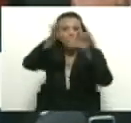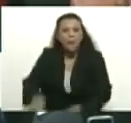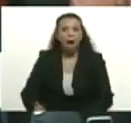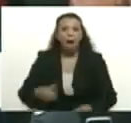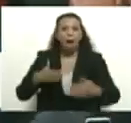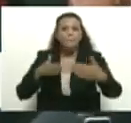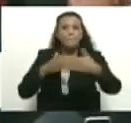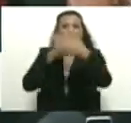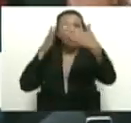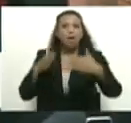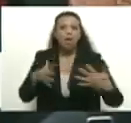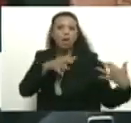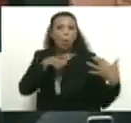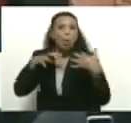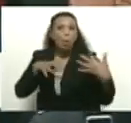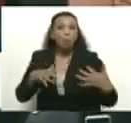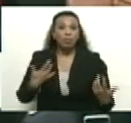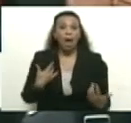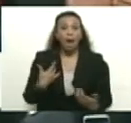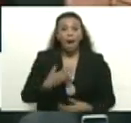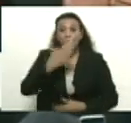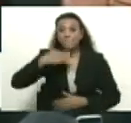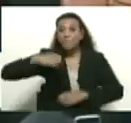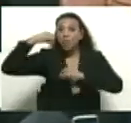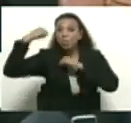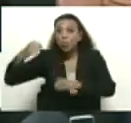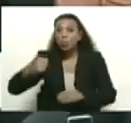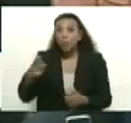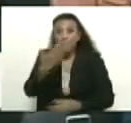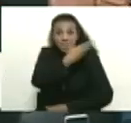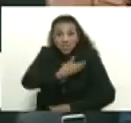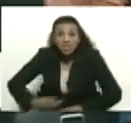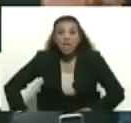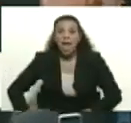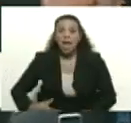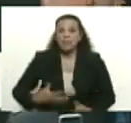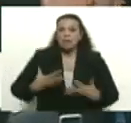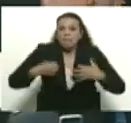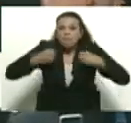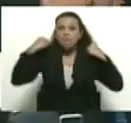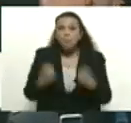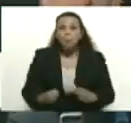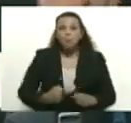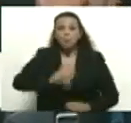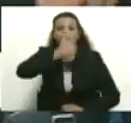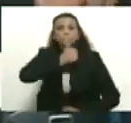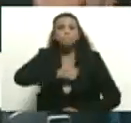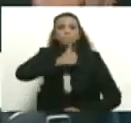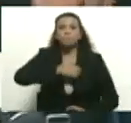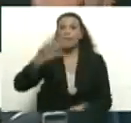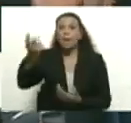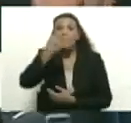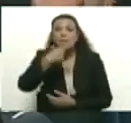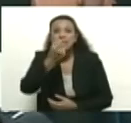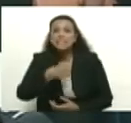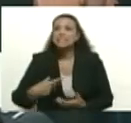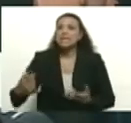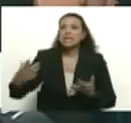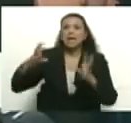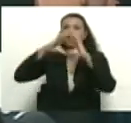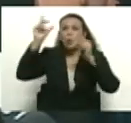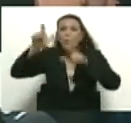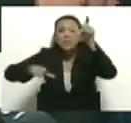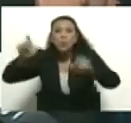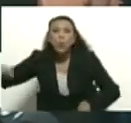bloqueos, sanciones. Que aquí tuvo Nicolás Maduro que ponerse los patines para poder traer la medicina para todos los